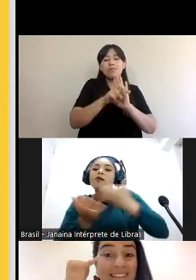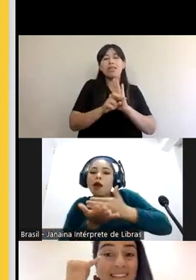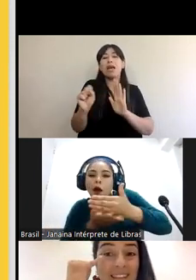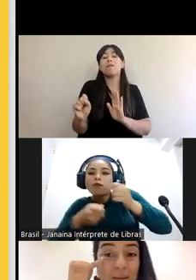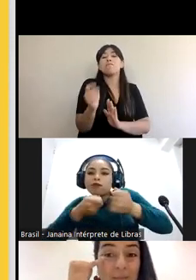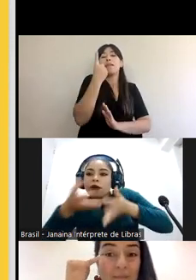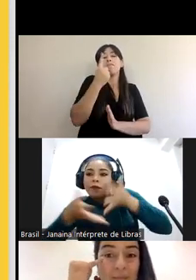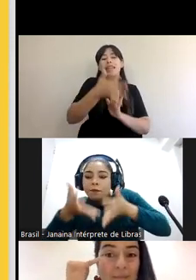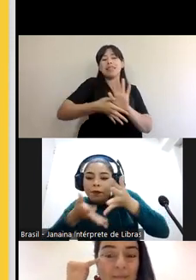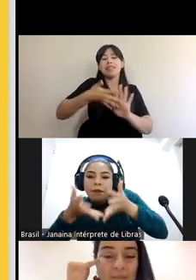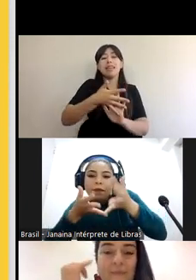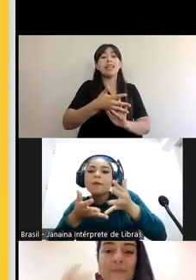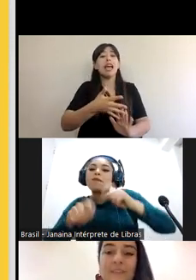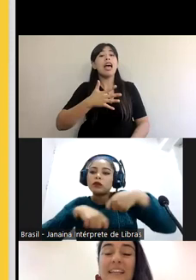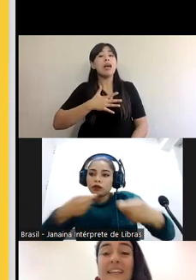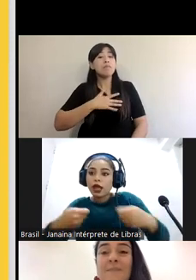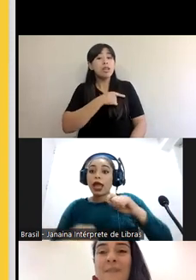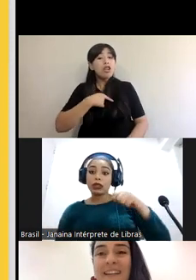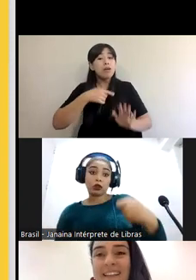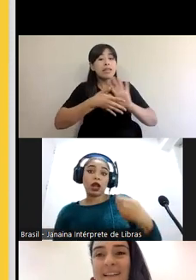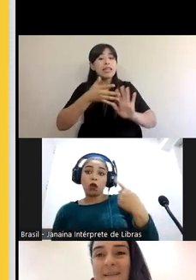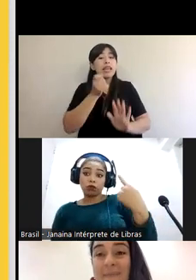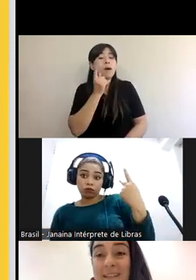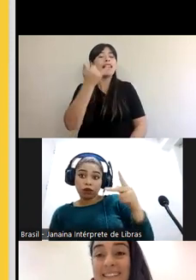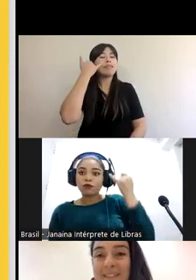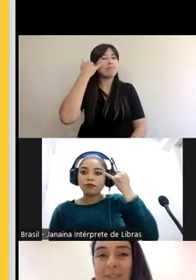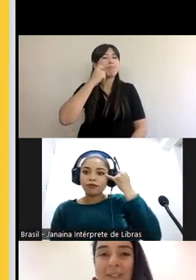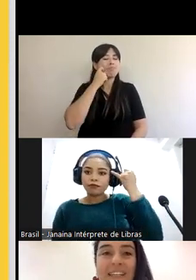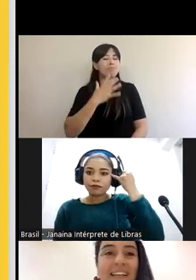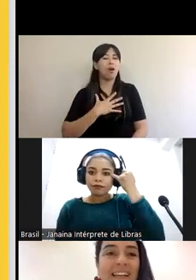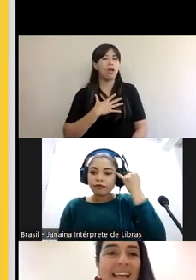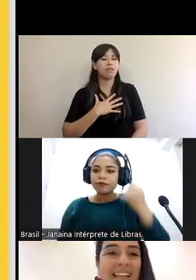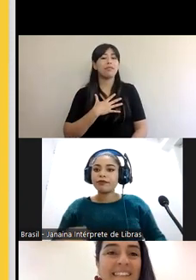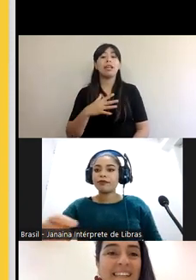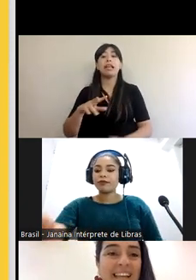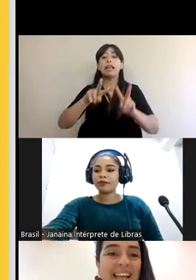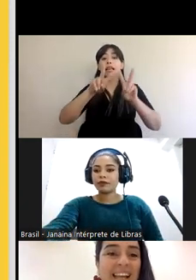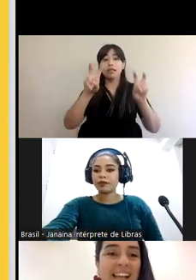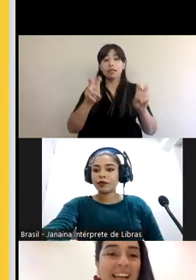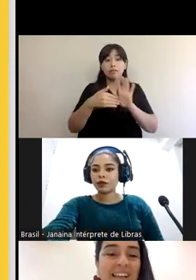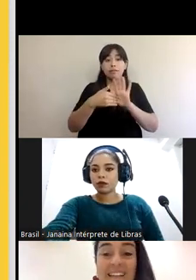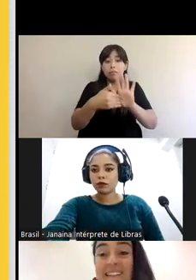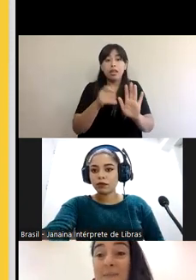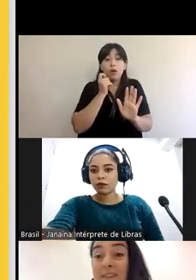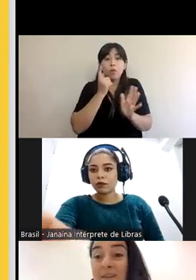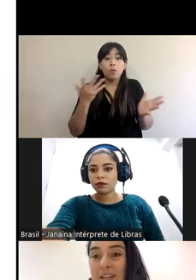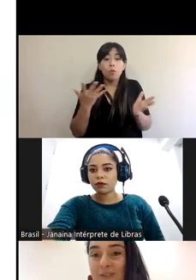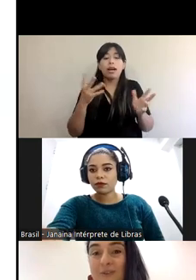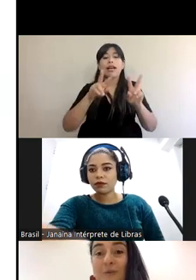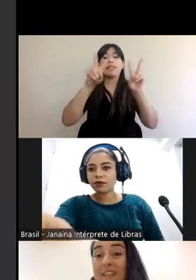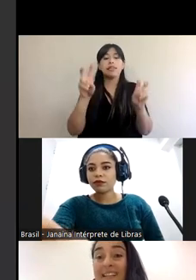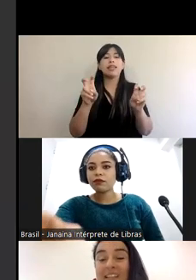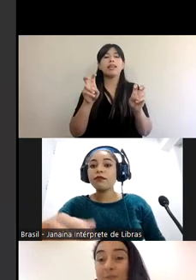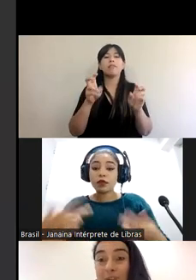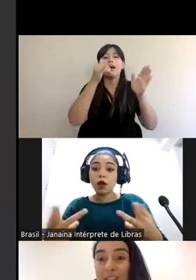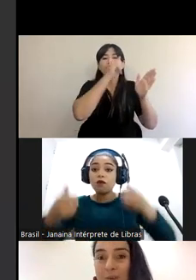señas es este. Y mi parte de la presentación es el área de las etapas del proyecto, como